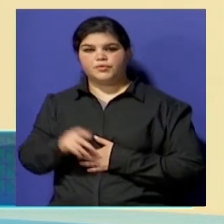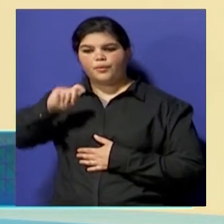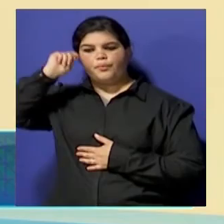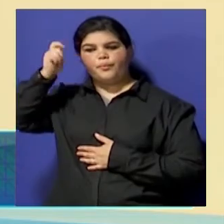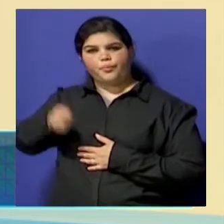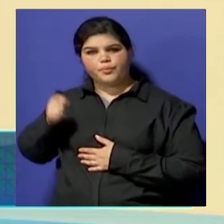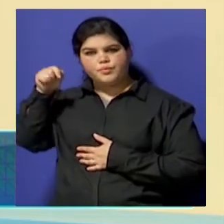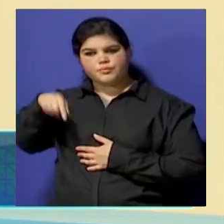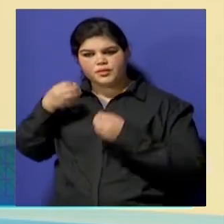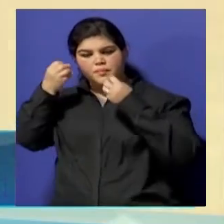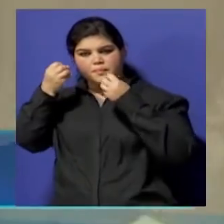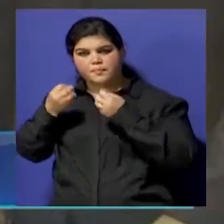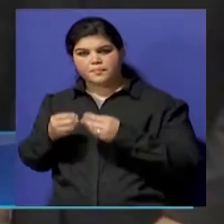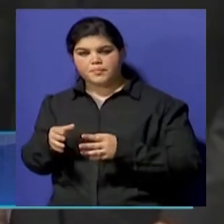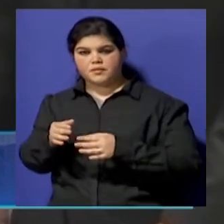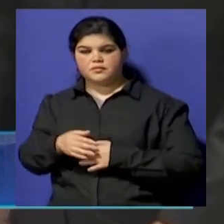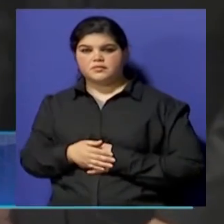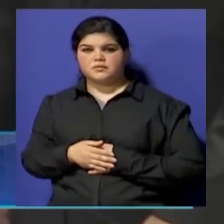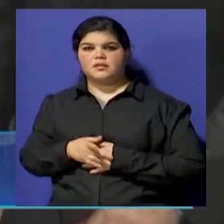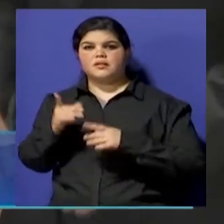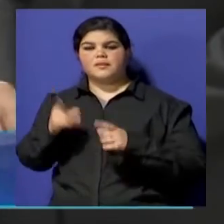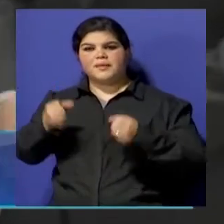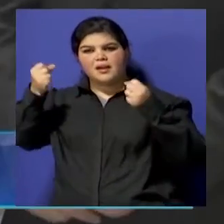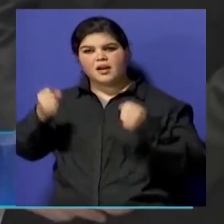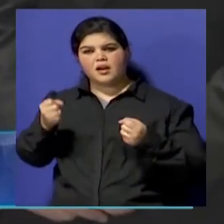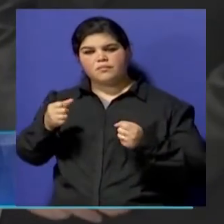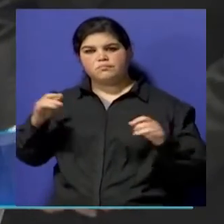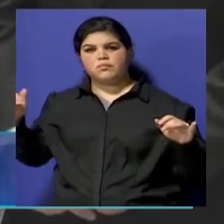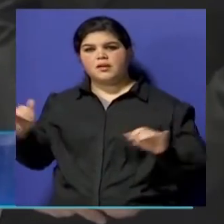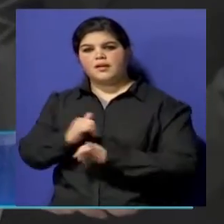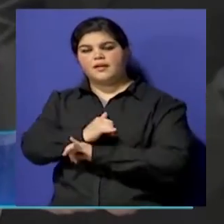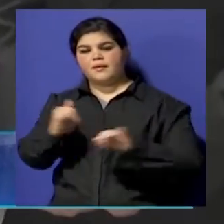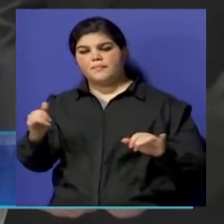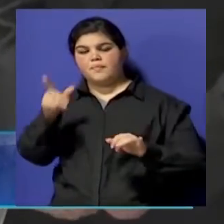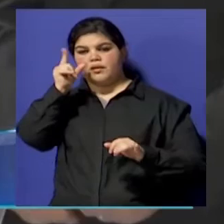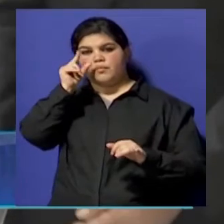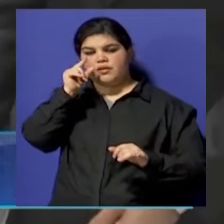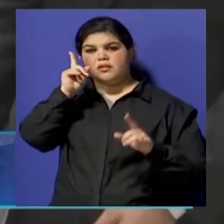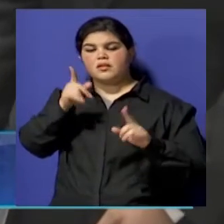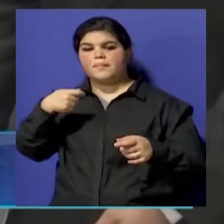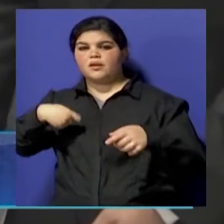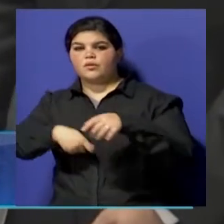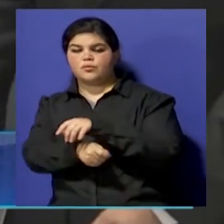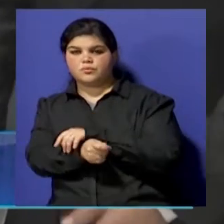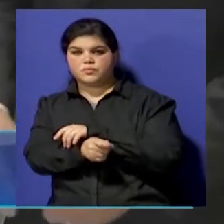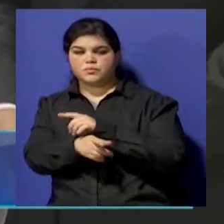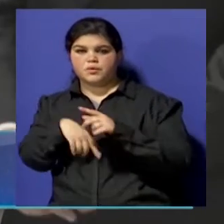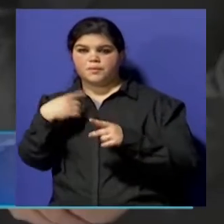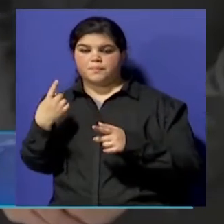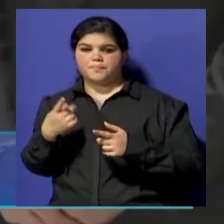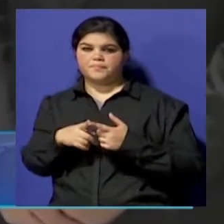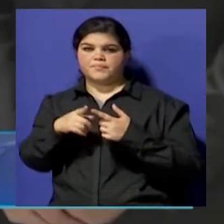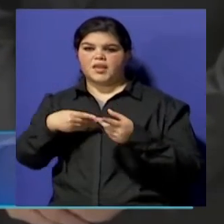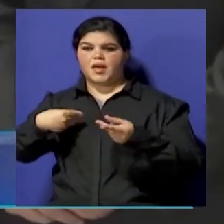judicialización, digamos, de campañas políticas, de corrupción, ¿no es cierto?, vinculando